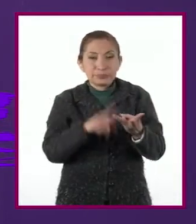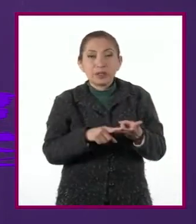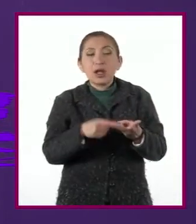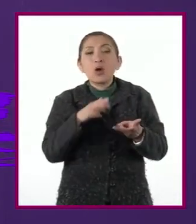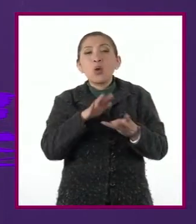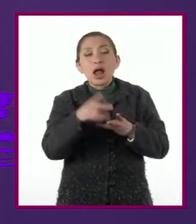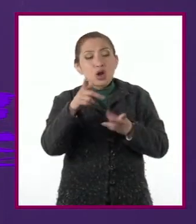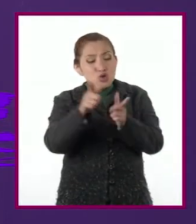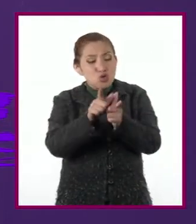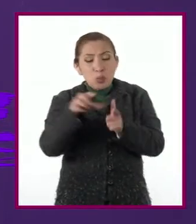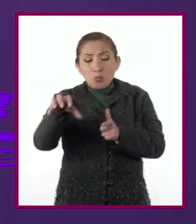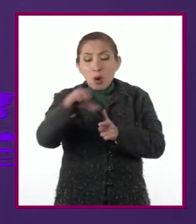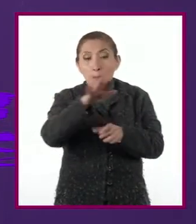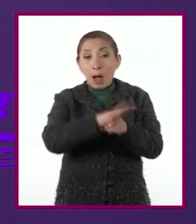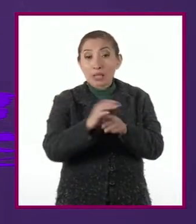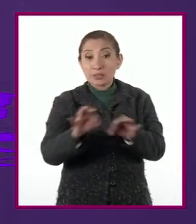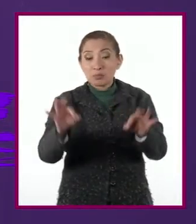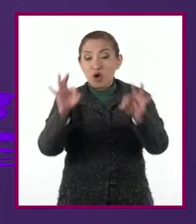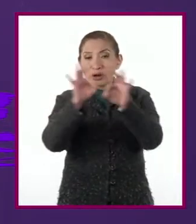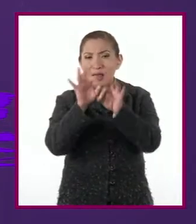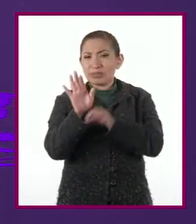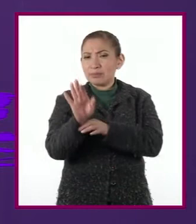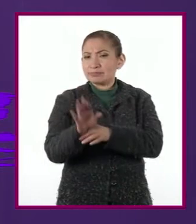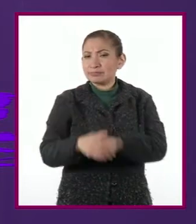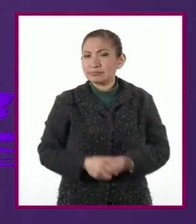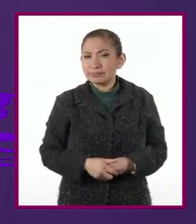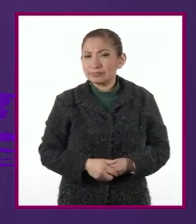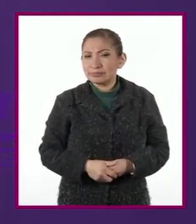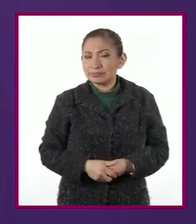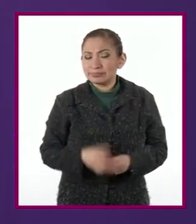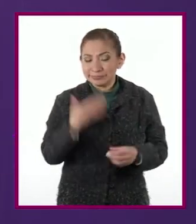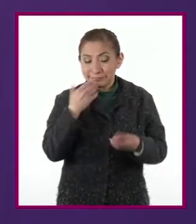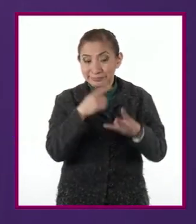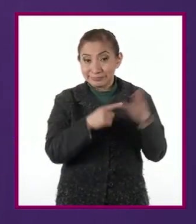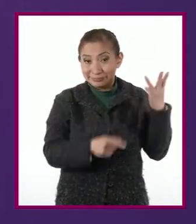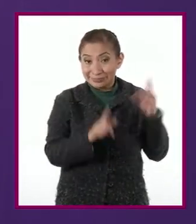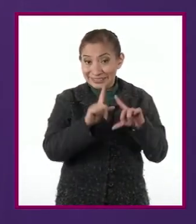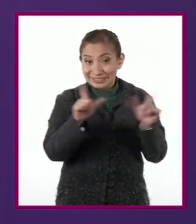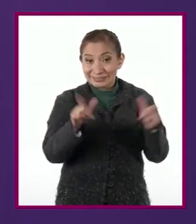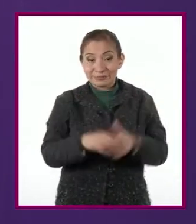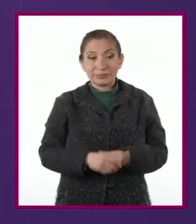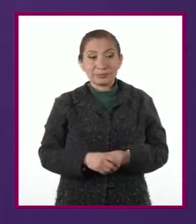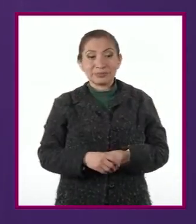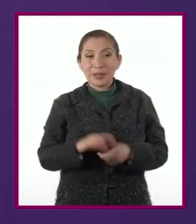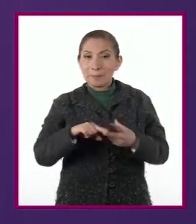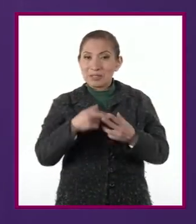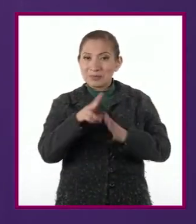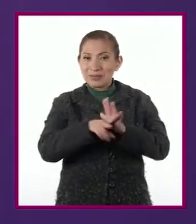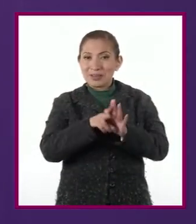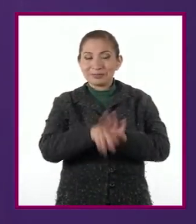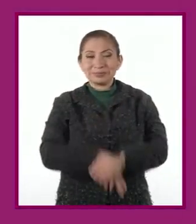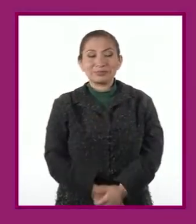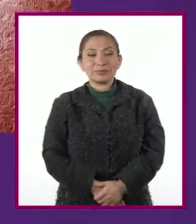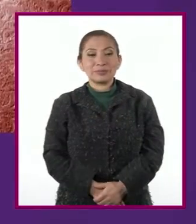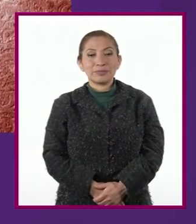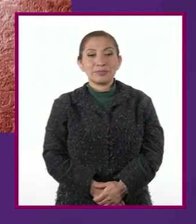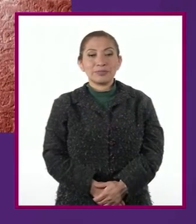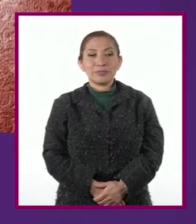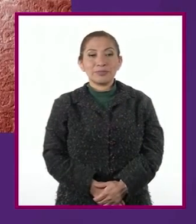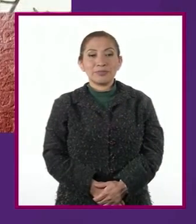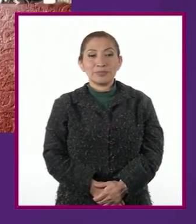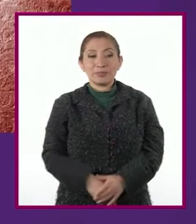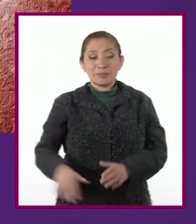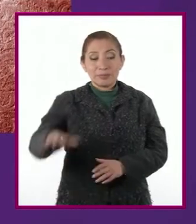¿Cuál era el grupo más privilegiado? Bien, todo listo. ¡Corre video!